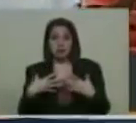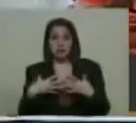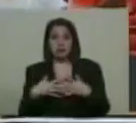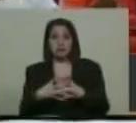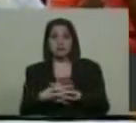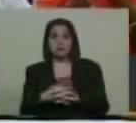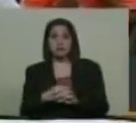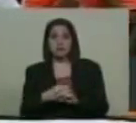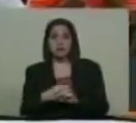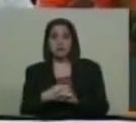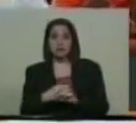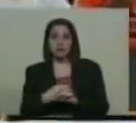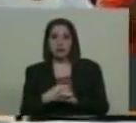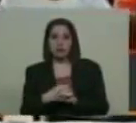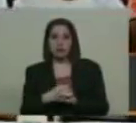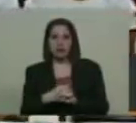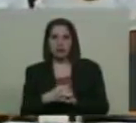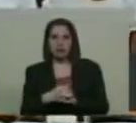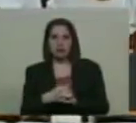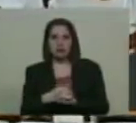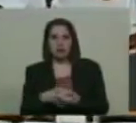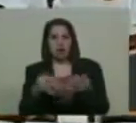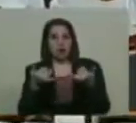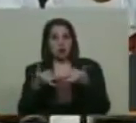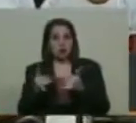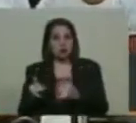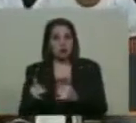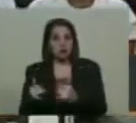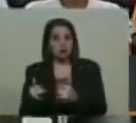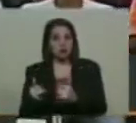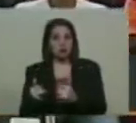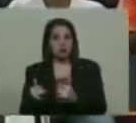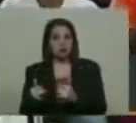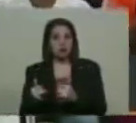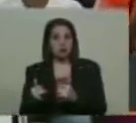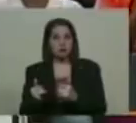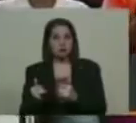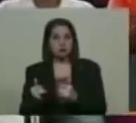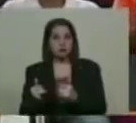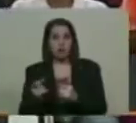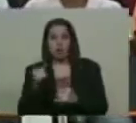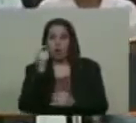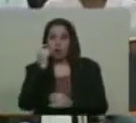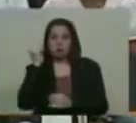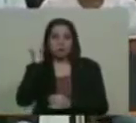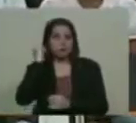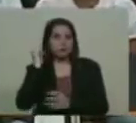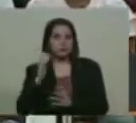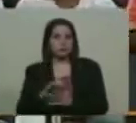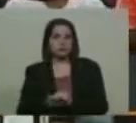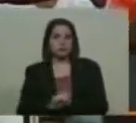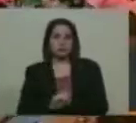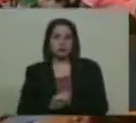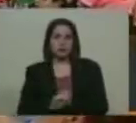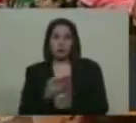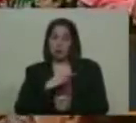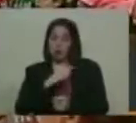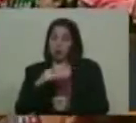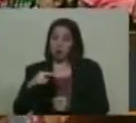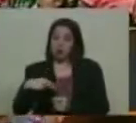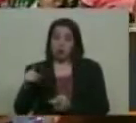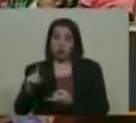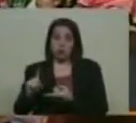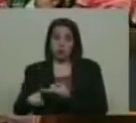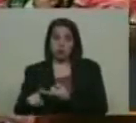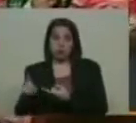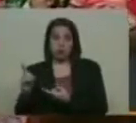Vamos a pensar bien en nuestros hijos, en nuestras hijas, como nosotros, Cilia. Mira,